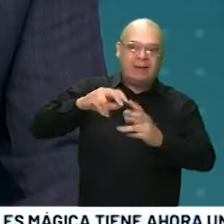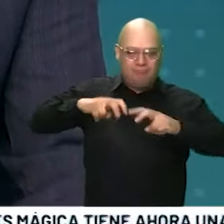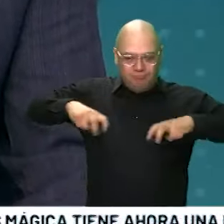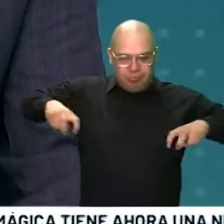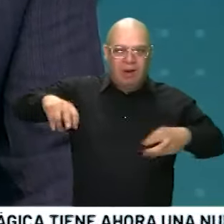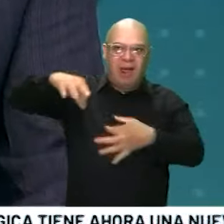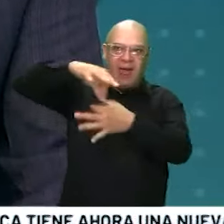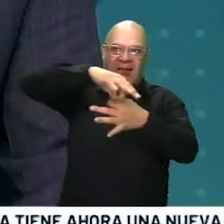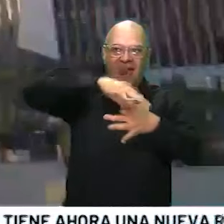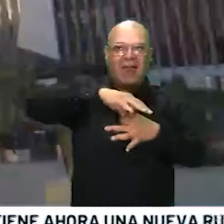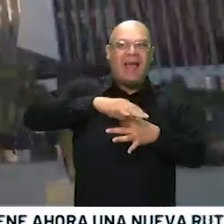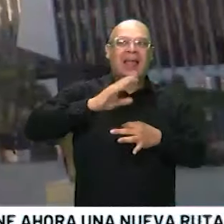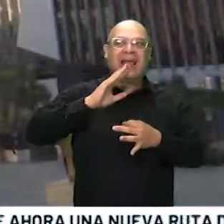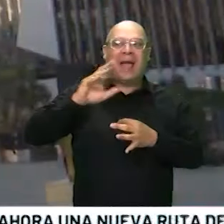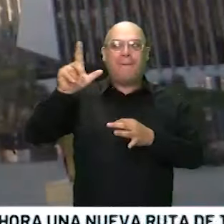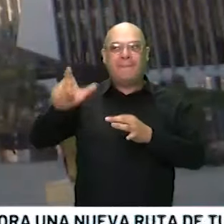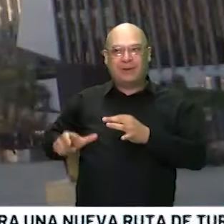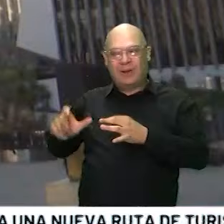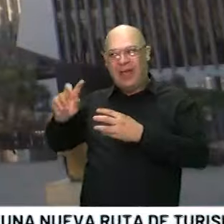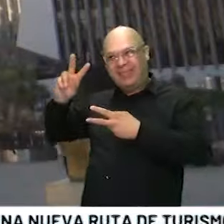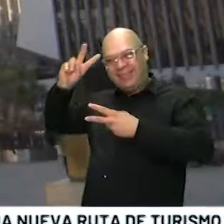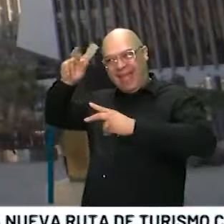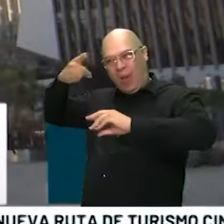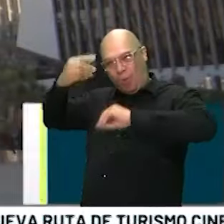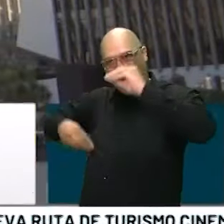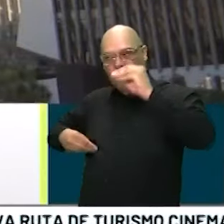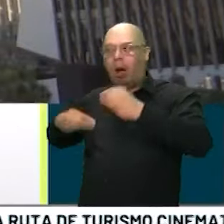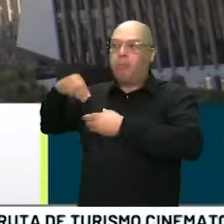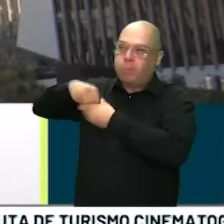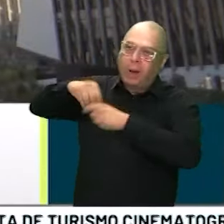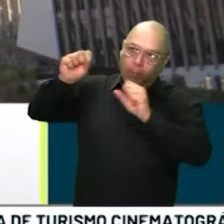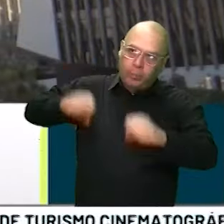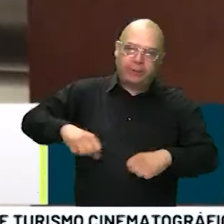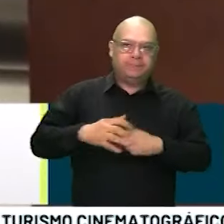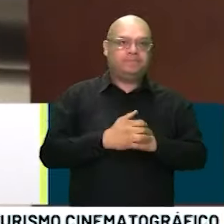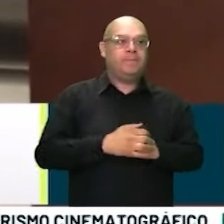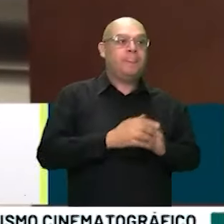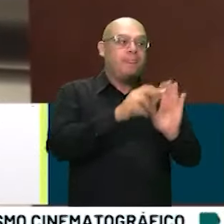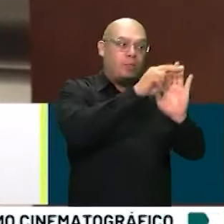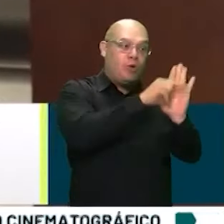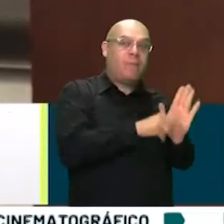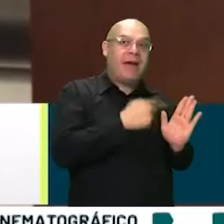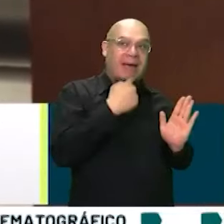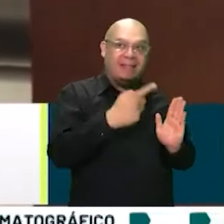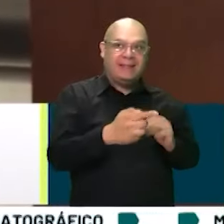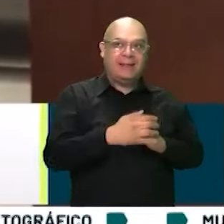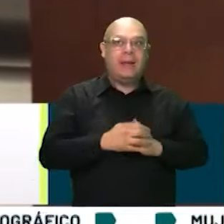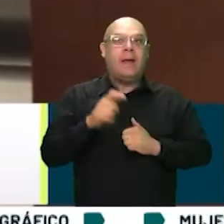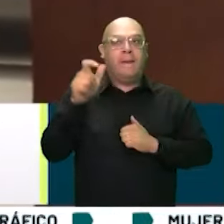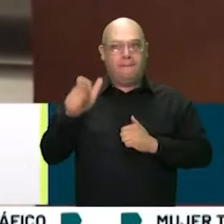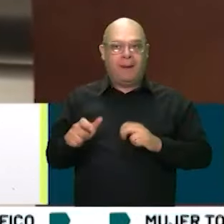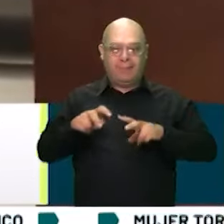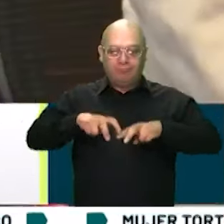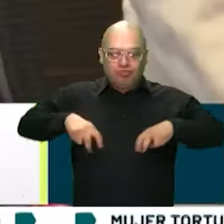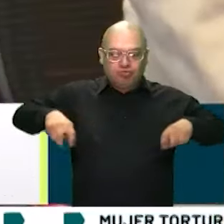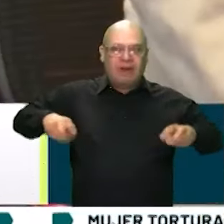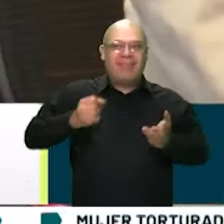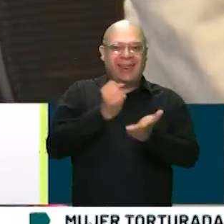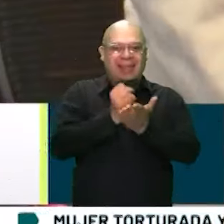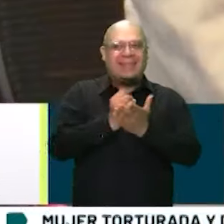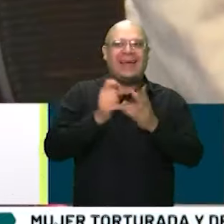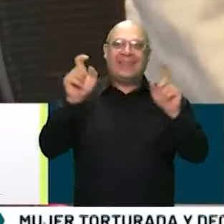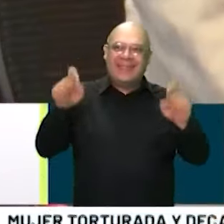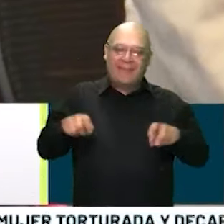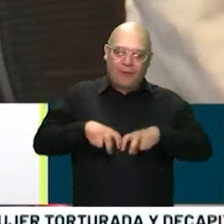a la oposición la normativa Establece que la oposición debe estar representada en la mesa directiva Y actualmente